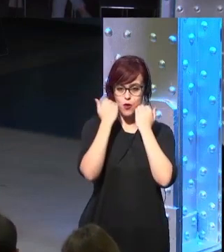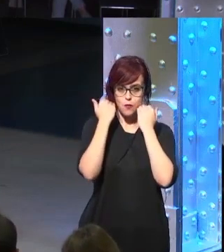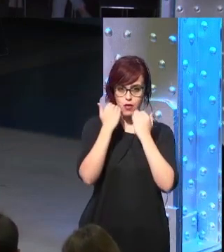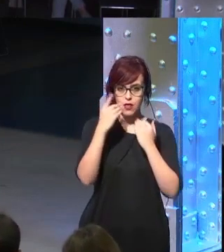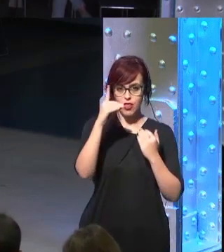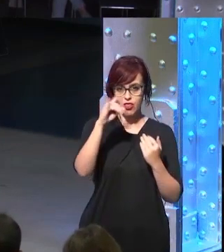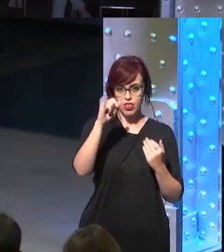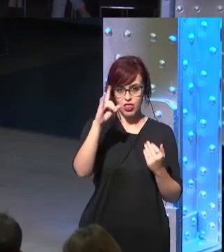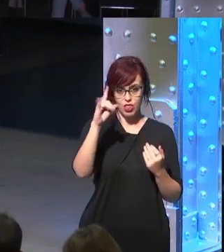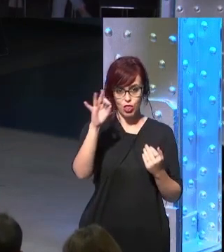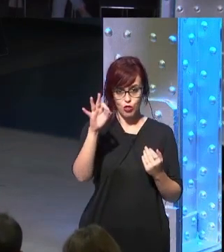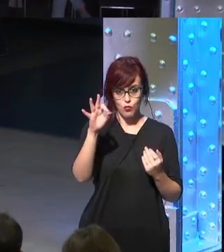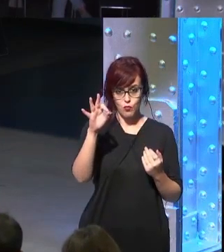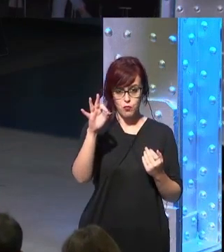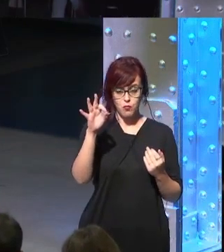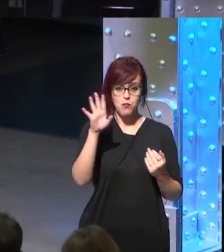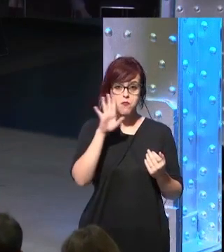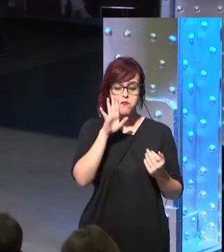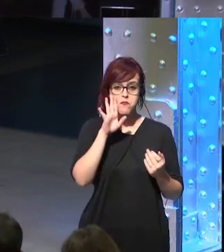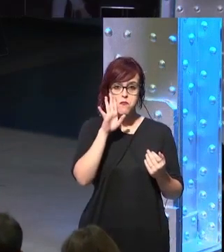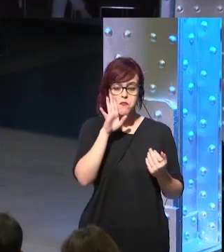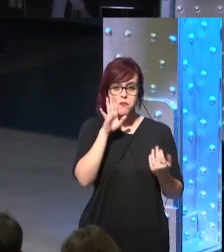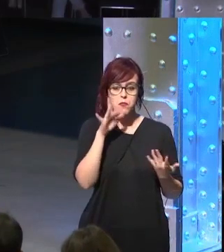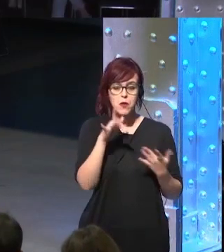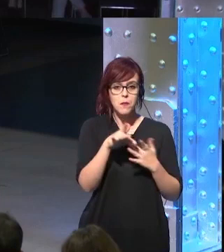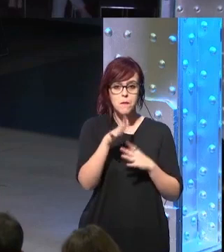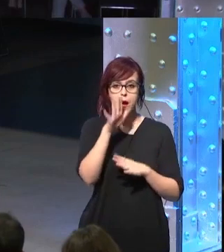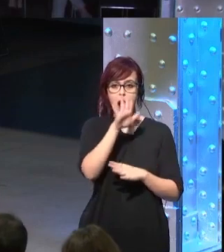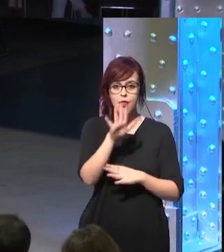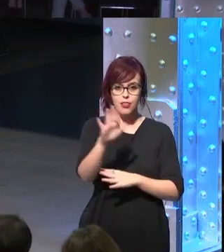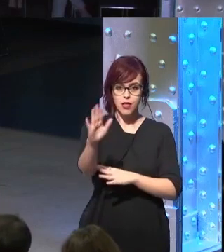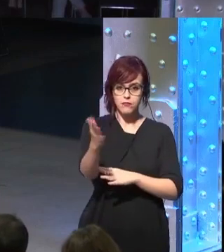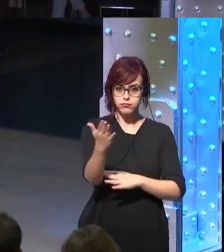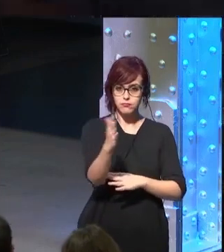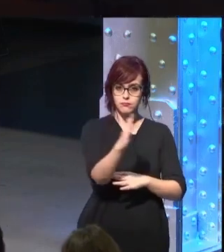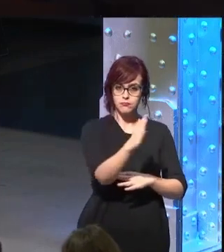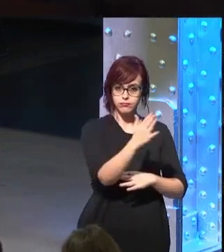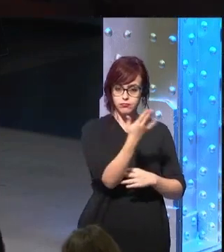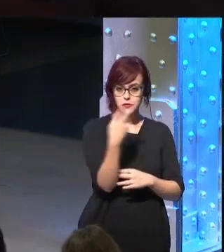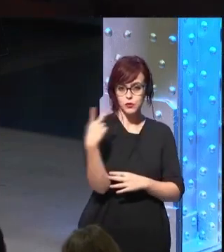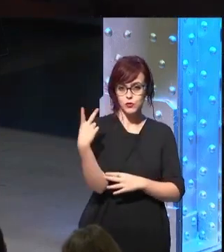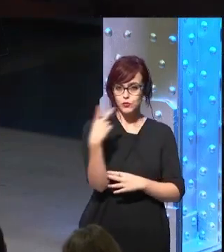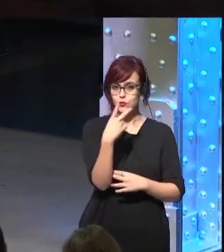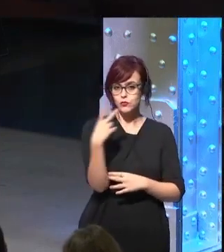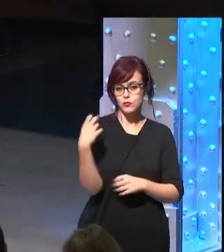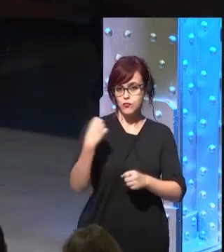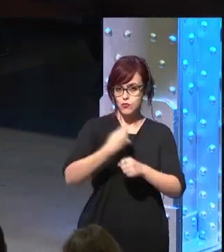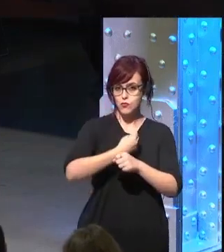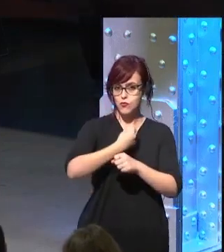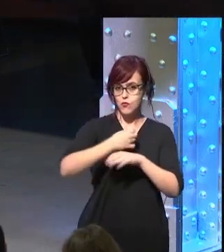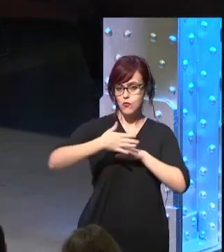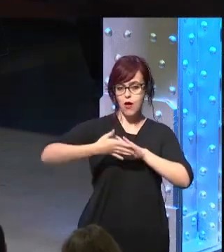Dido, veo que nos han llegado como dos mujeres, no por la labor que hicieran al frente de